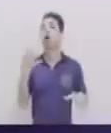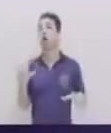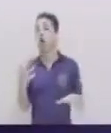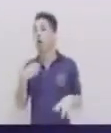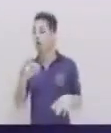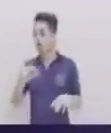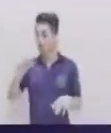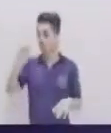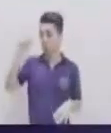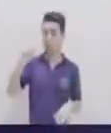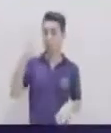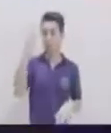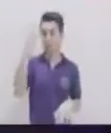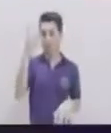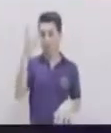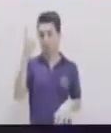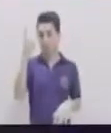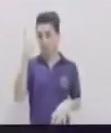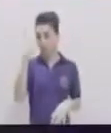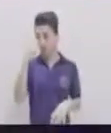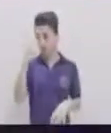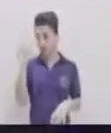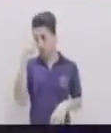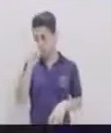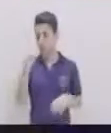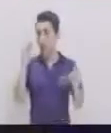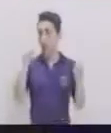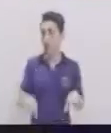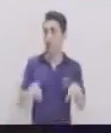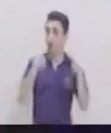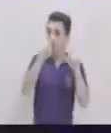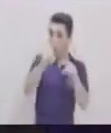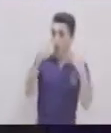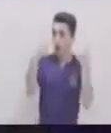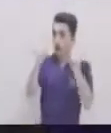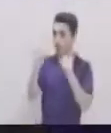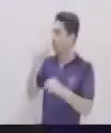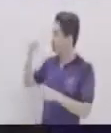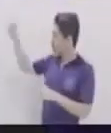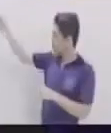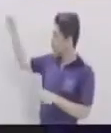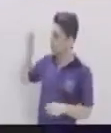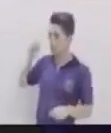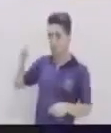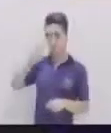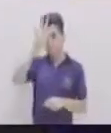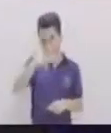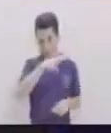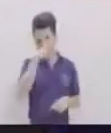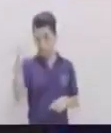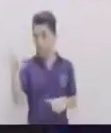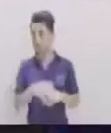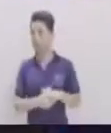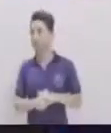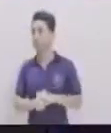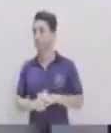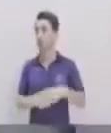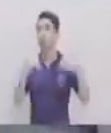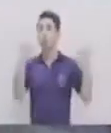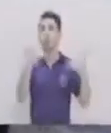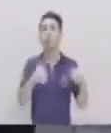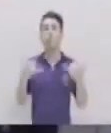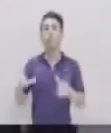cómo graficar nuestros datos. Ahora te corresponde a ti graficar la siguiente tabla de datos,